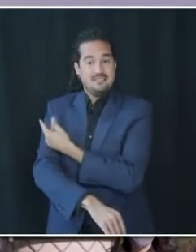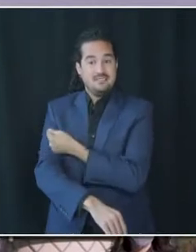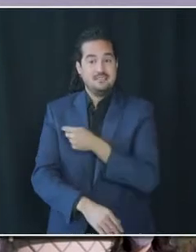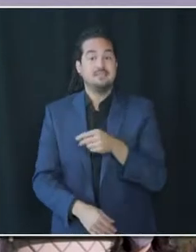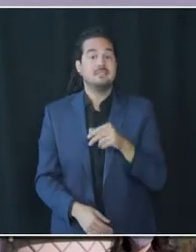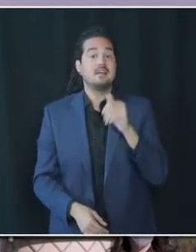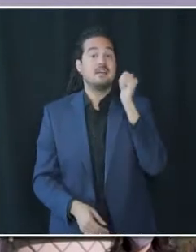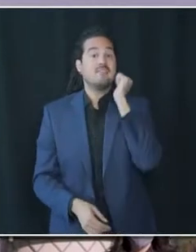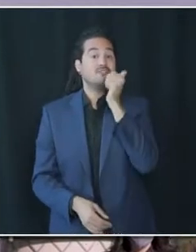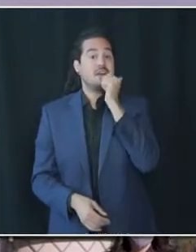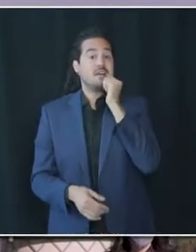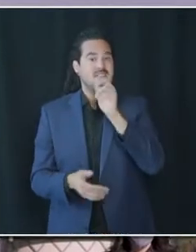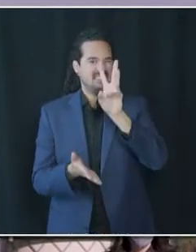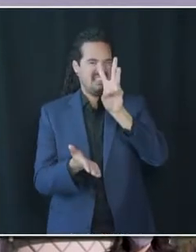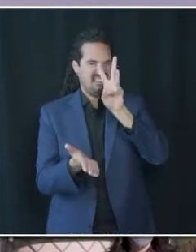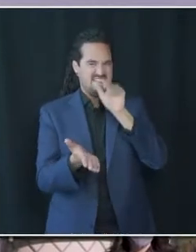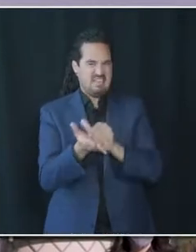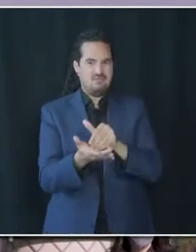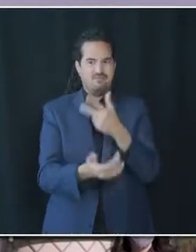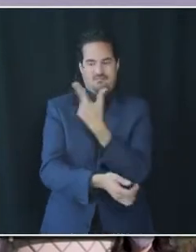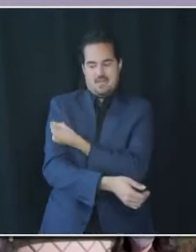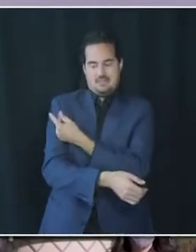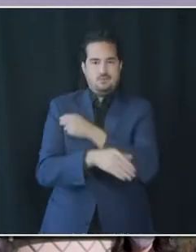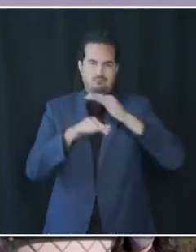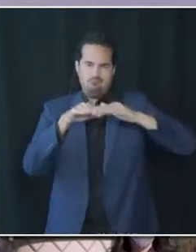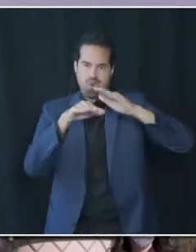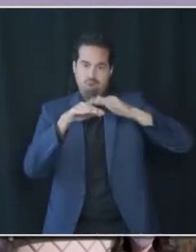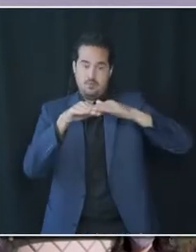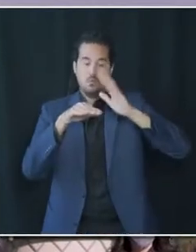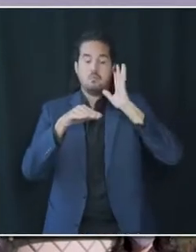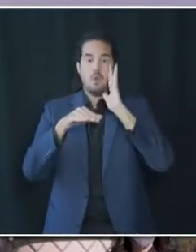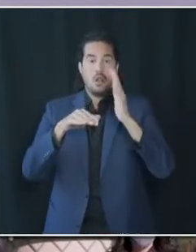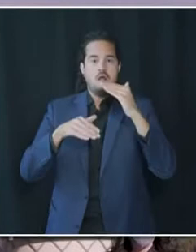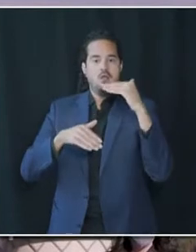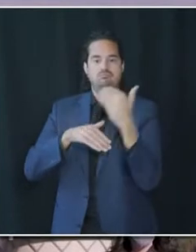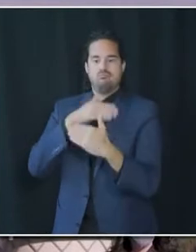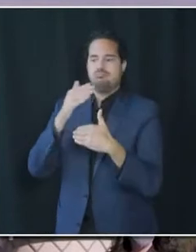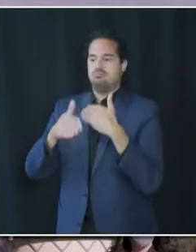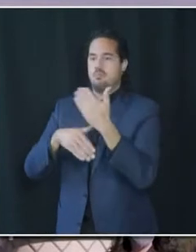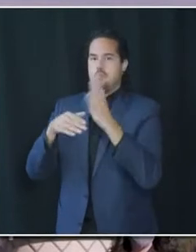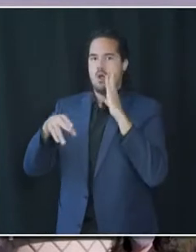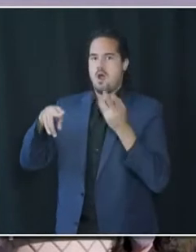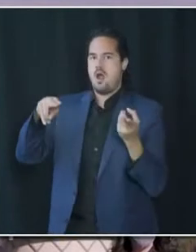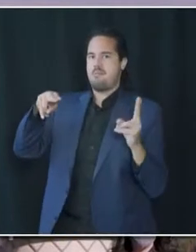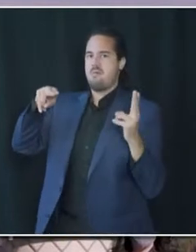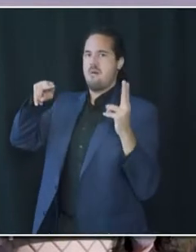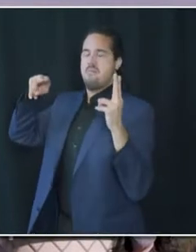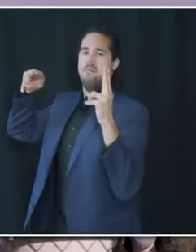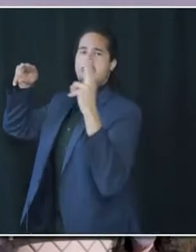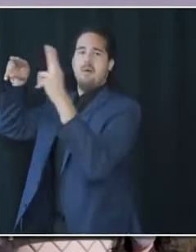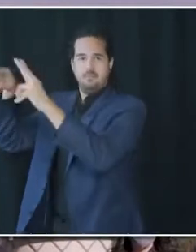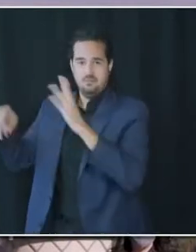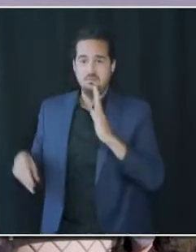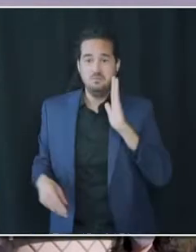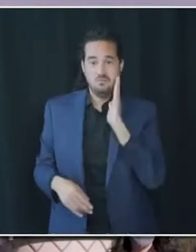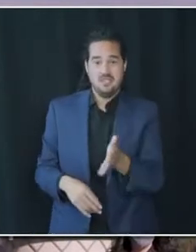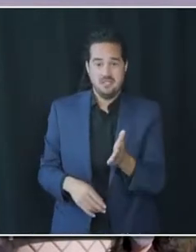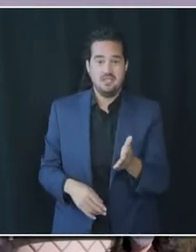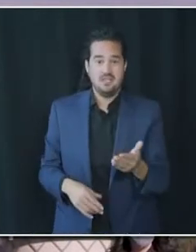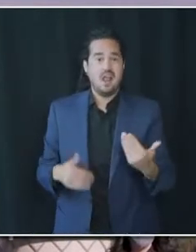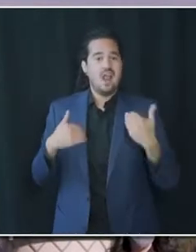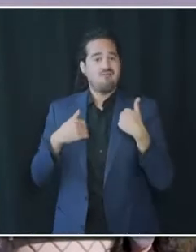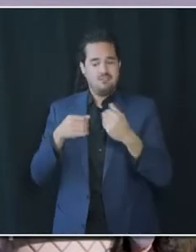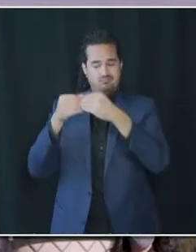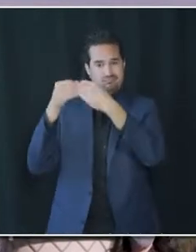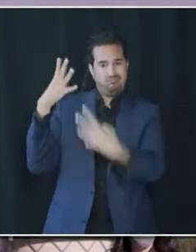mil dosis al día y esperando a aumentar esas de ahora en adelante reitero esto es una de muchos sitios